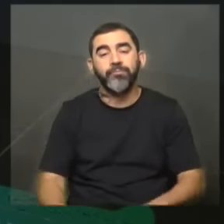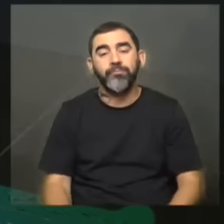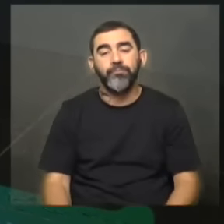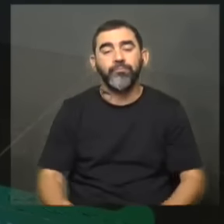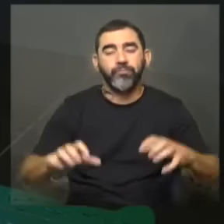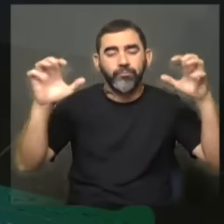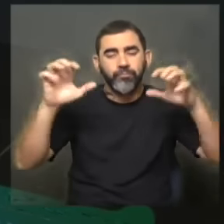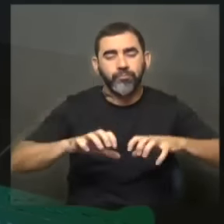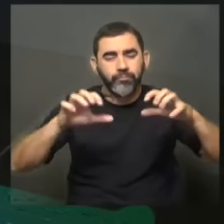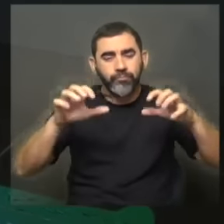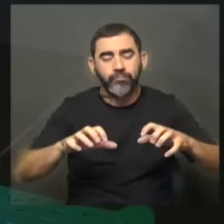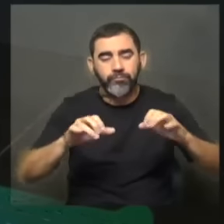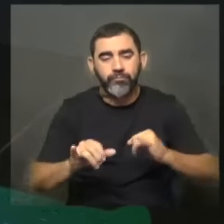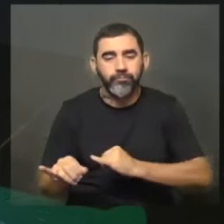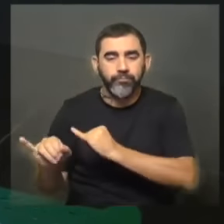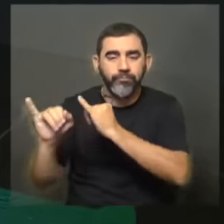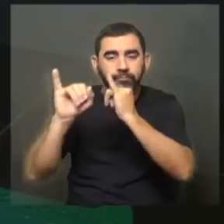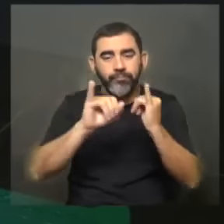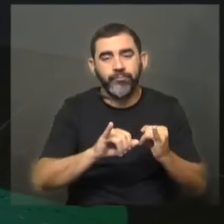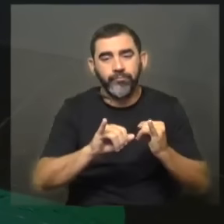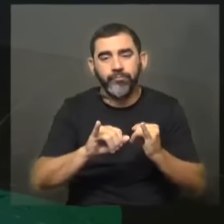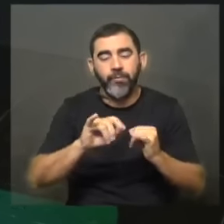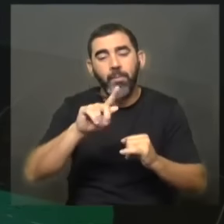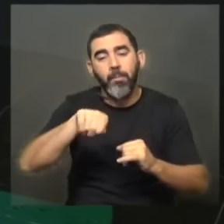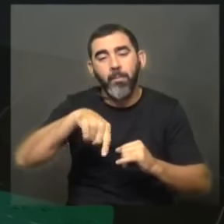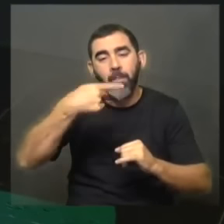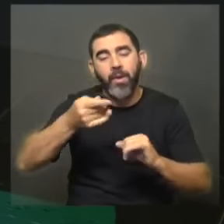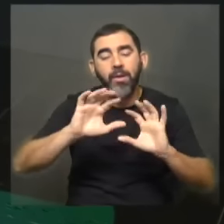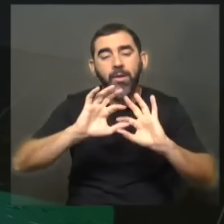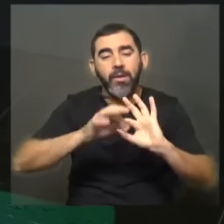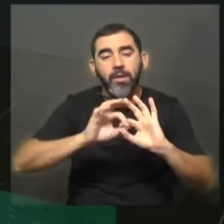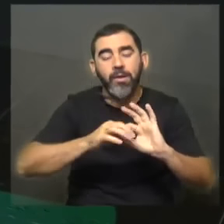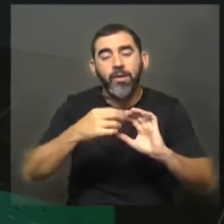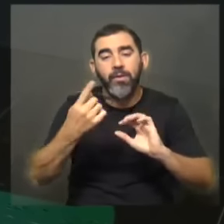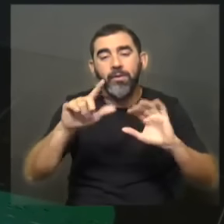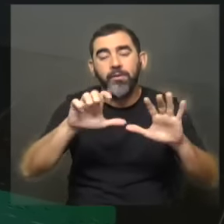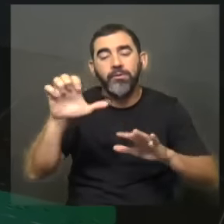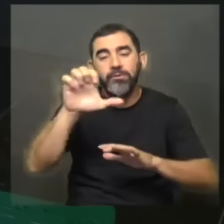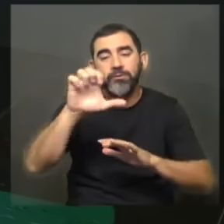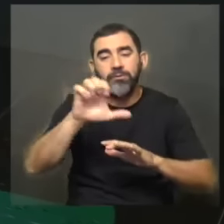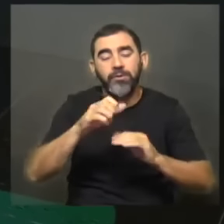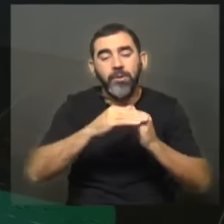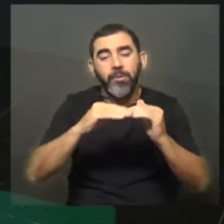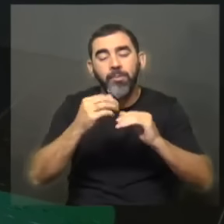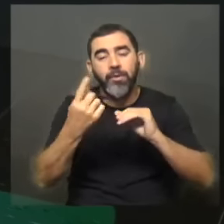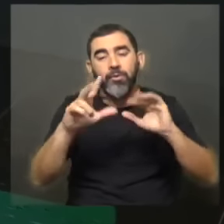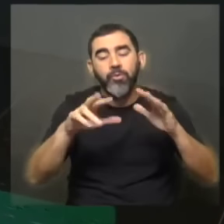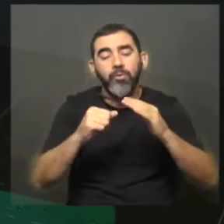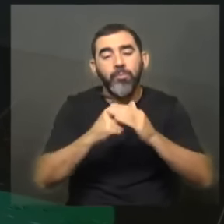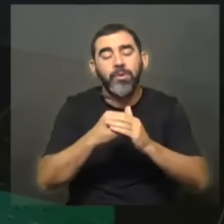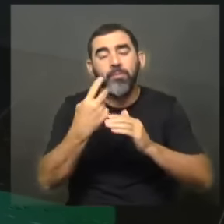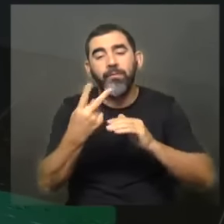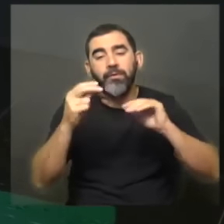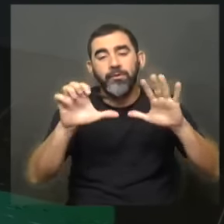precipitaciones durante buena parte de la jornada qué pasa mañana miércoles 17 de enero mínima de 18 máxima de